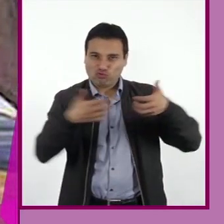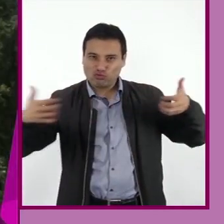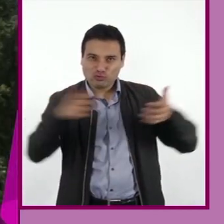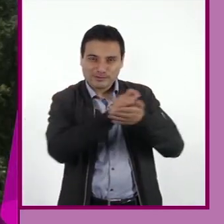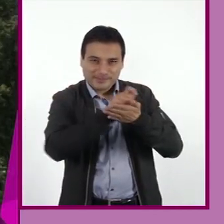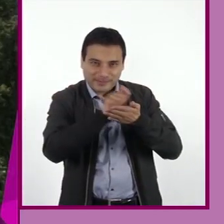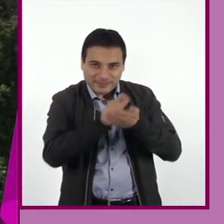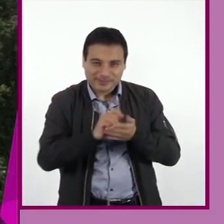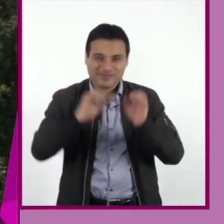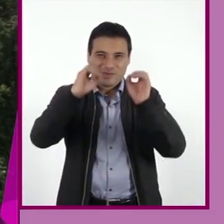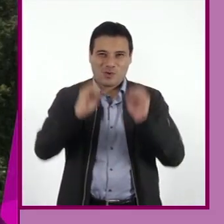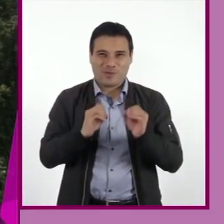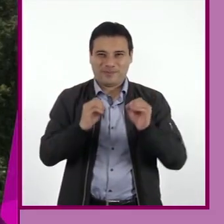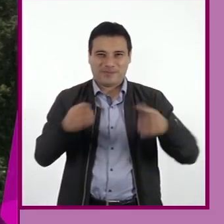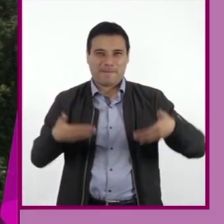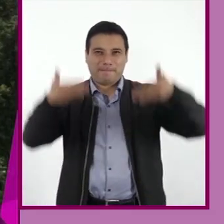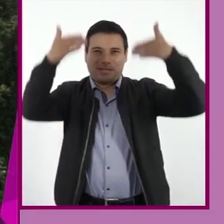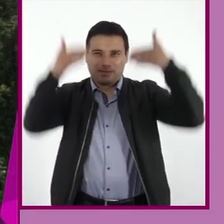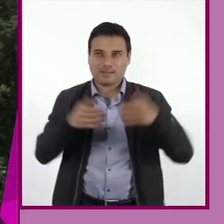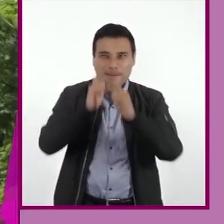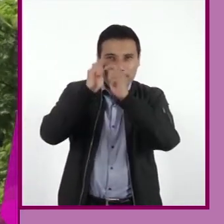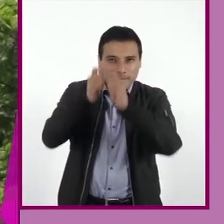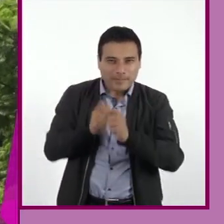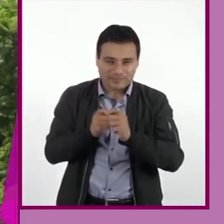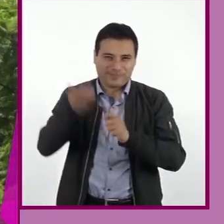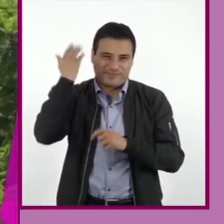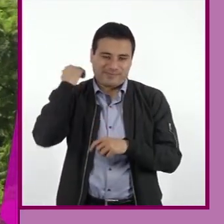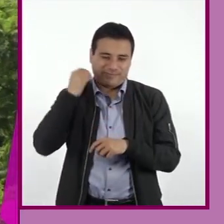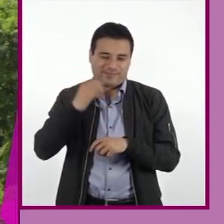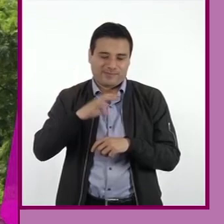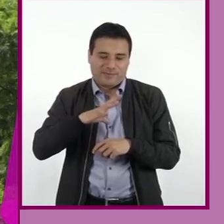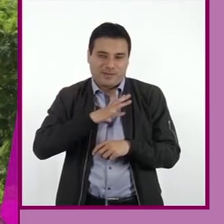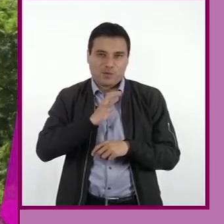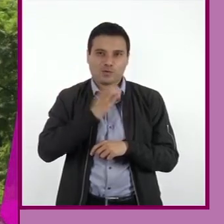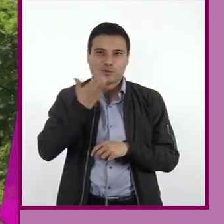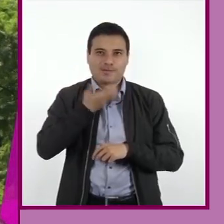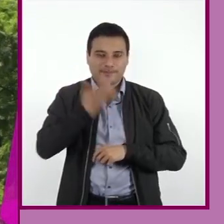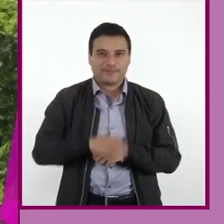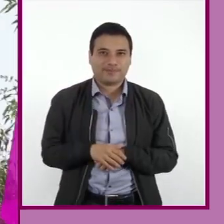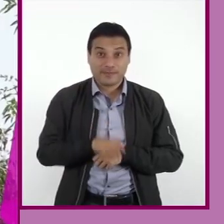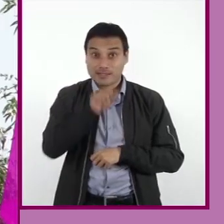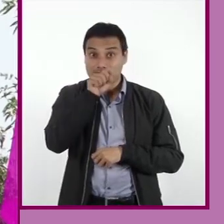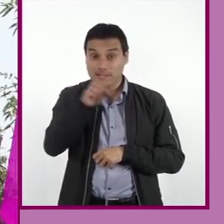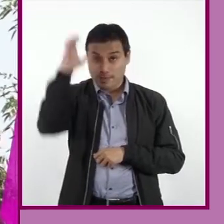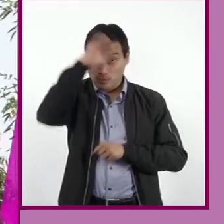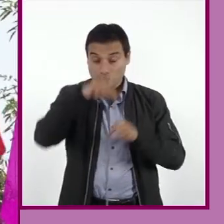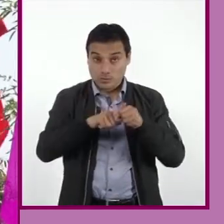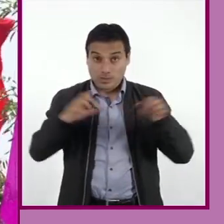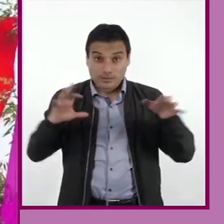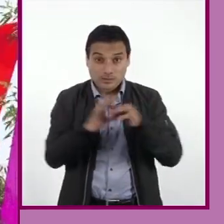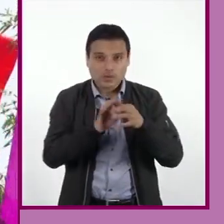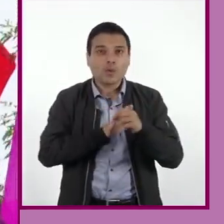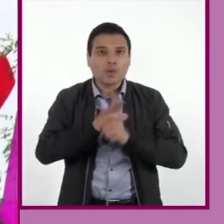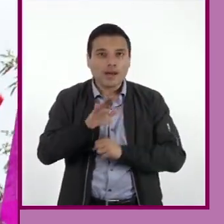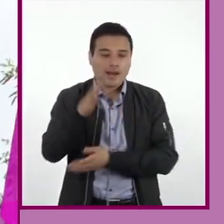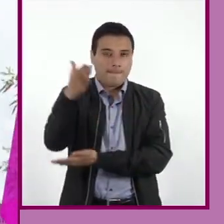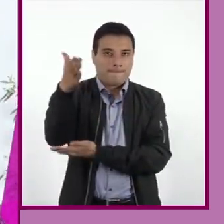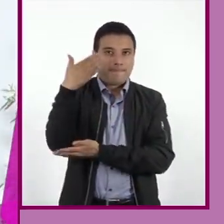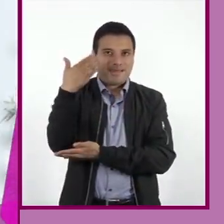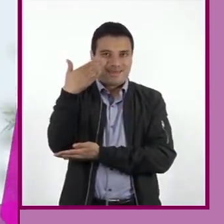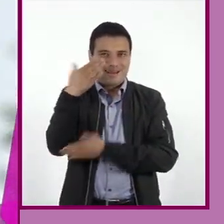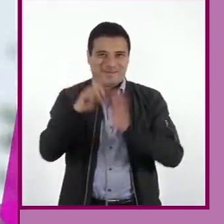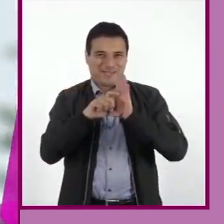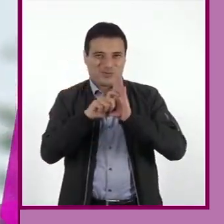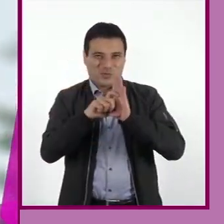mexicanos. Pero hay otros aspectos de la biodiversidad que dejan huella en nuestra identidad cultural, como el escudo de nuestra bandera, que